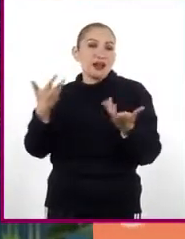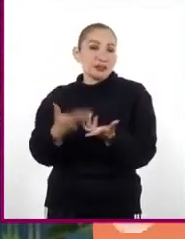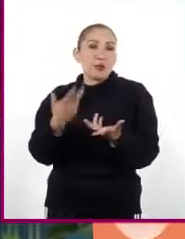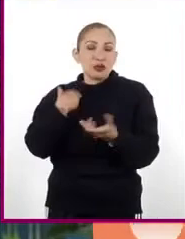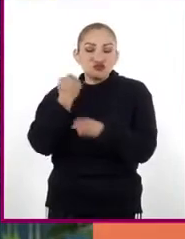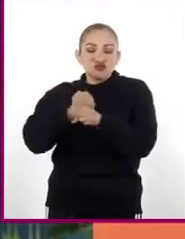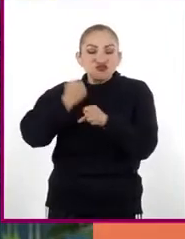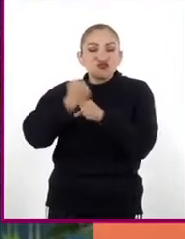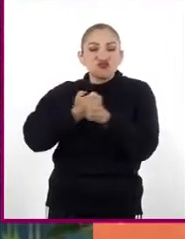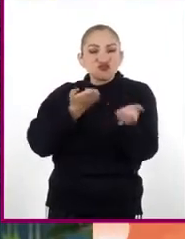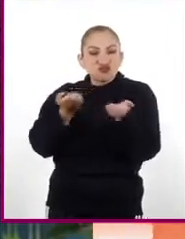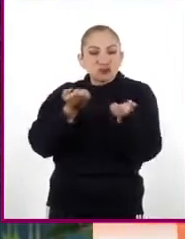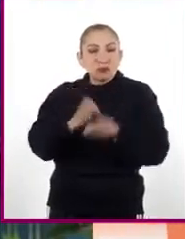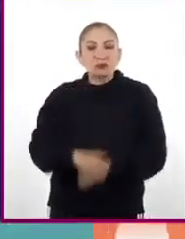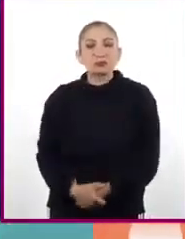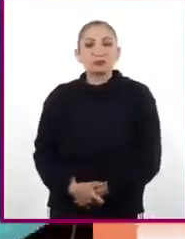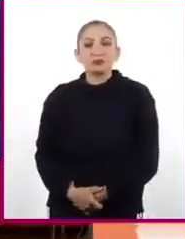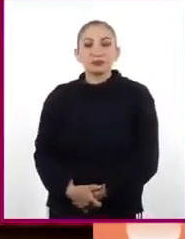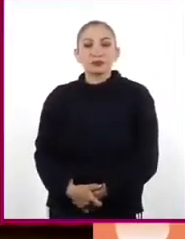los ensayos.